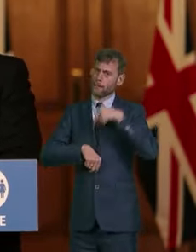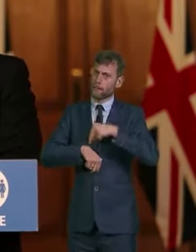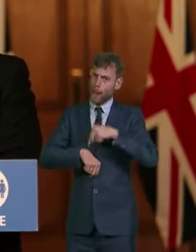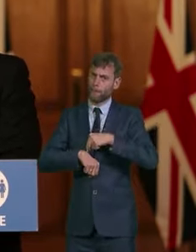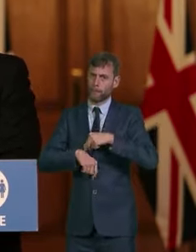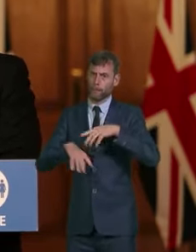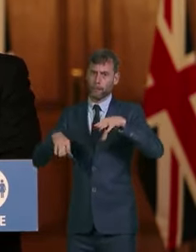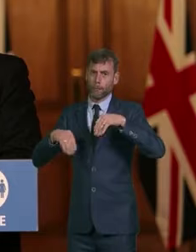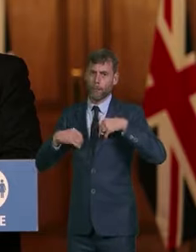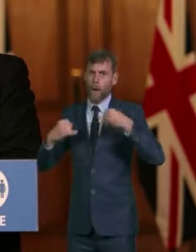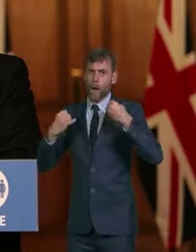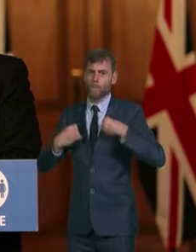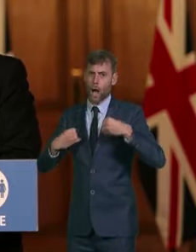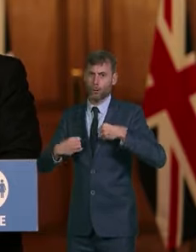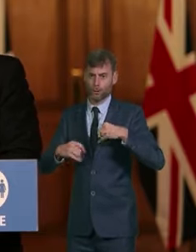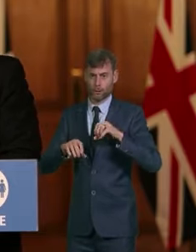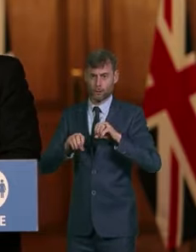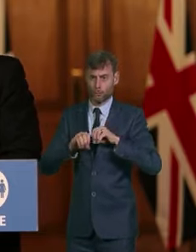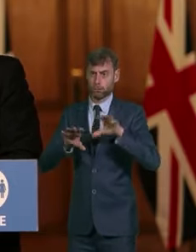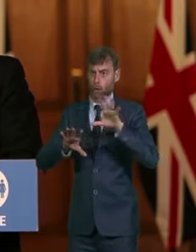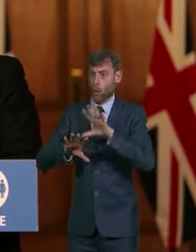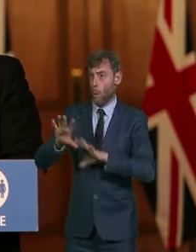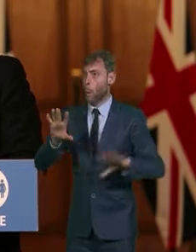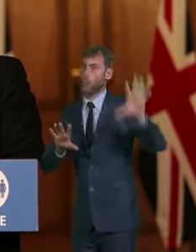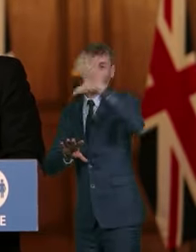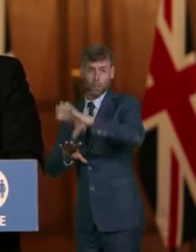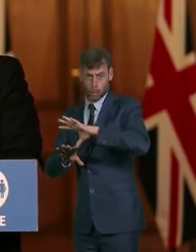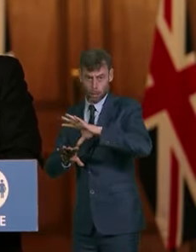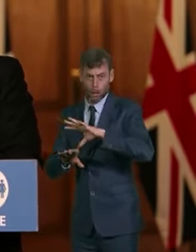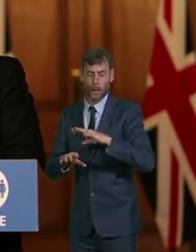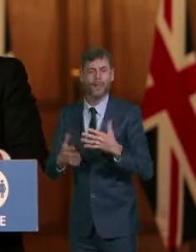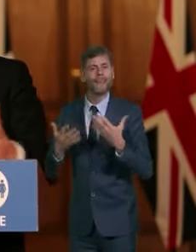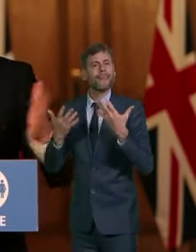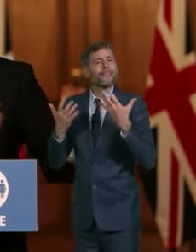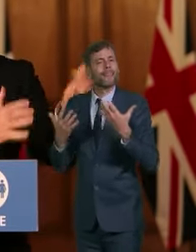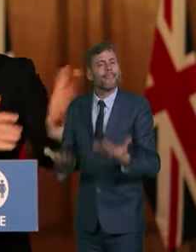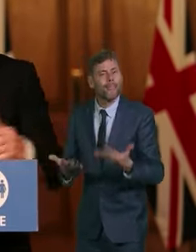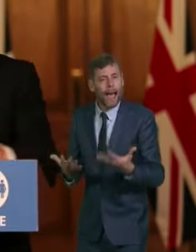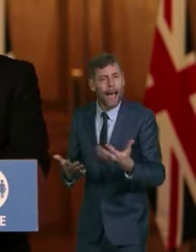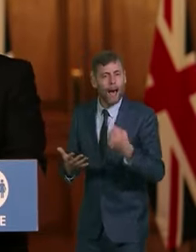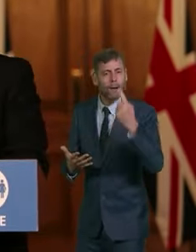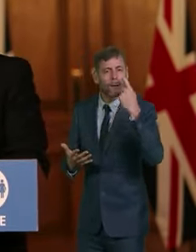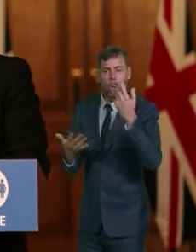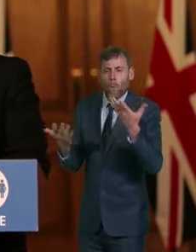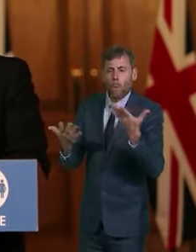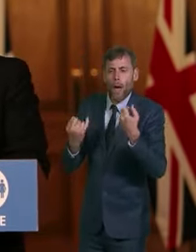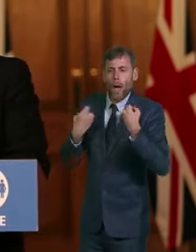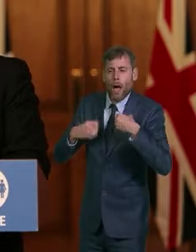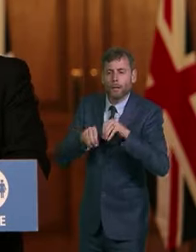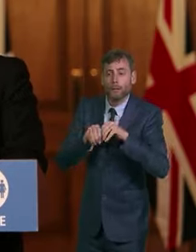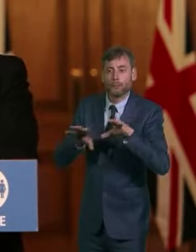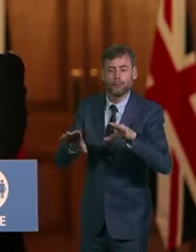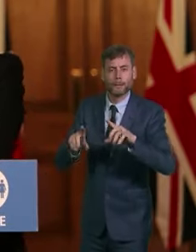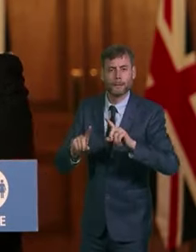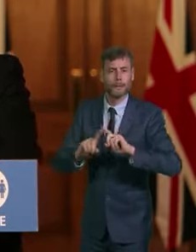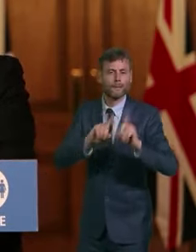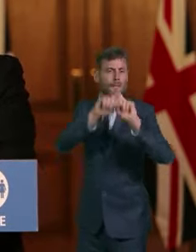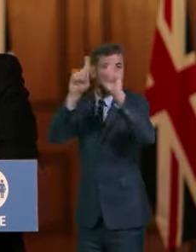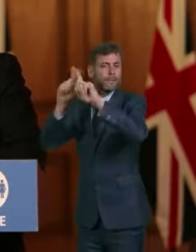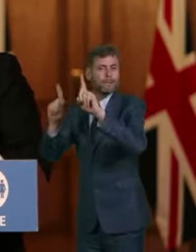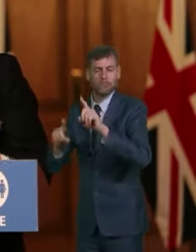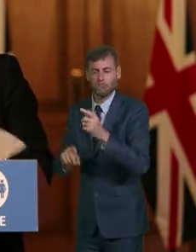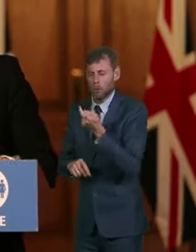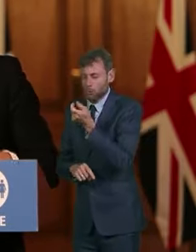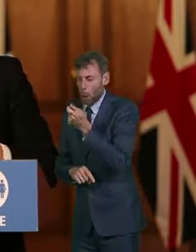Por eso, optamos por un enfoque equilibrado. Un curso intermedio entre elegir el menor de